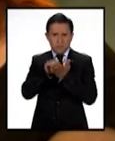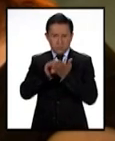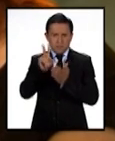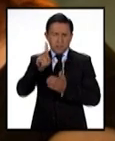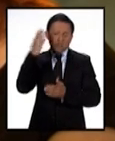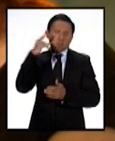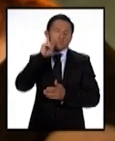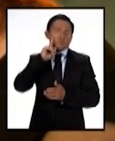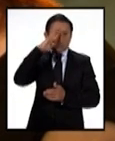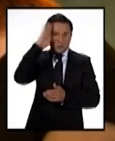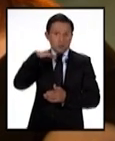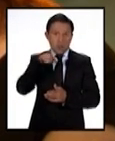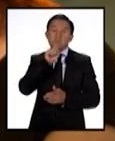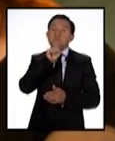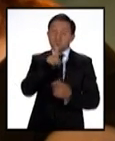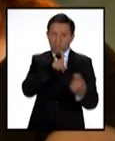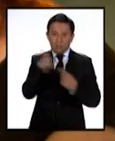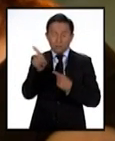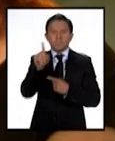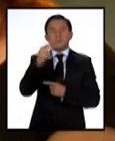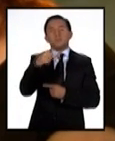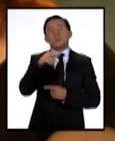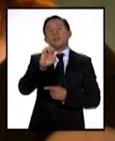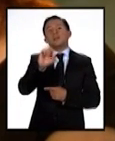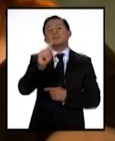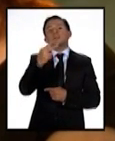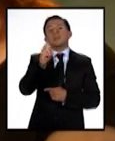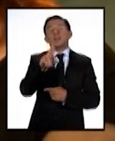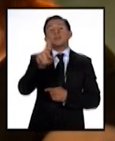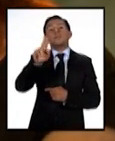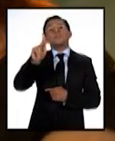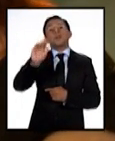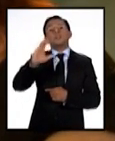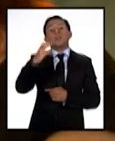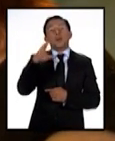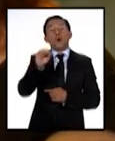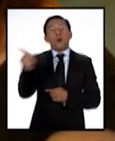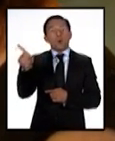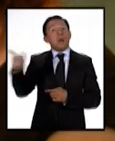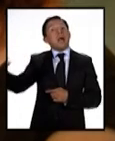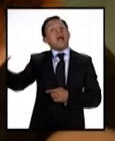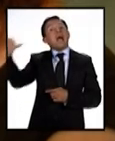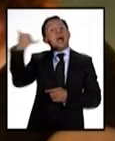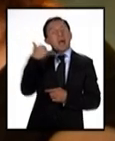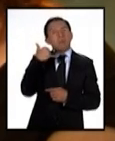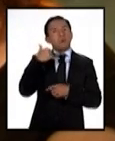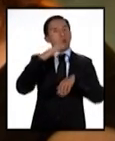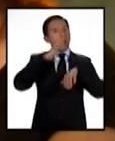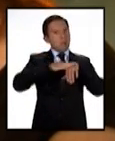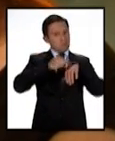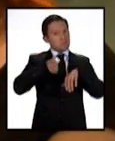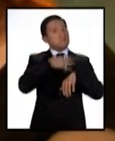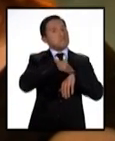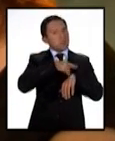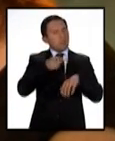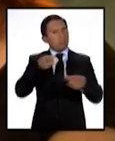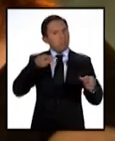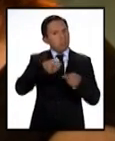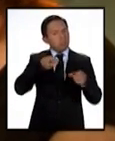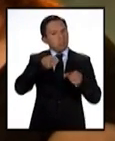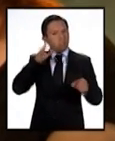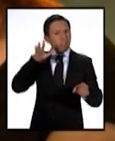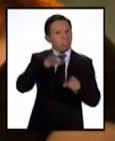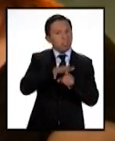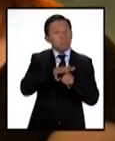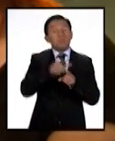agredida, Esther Pacheco. Me llamó y me dijo que mi hijo estaba siendo agredido. Fue el único menor que estaba en el grupo con puros padres de familia. Todos